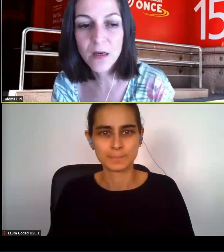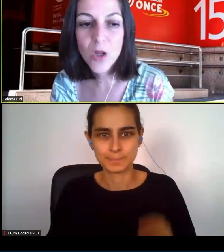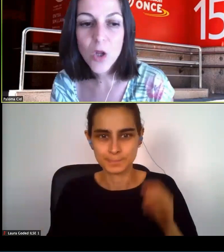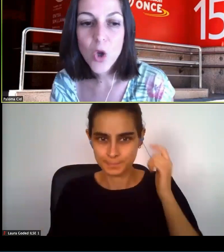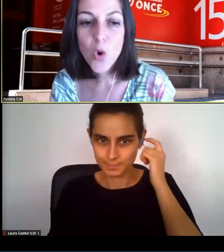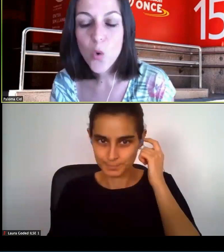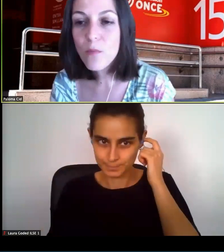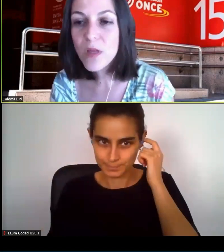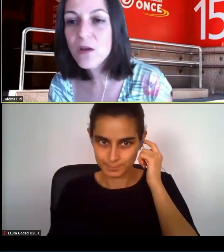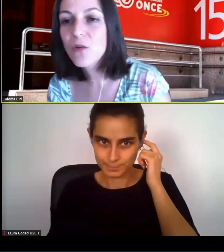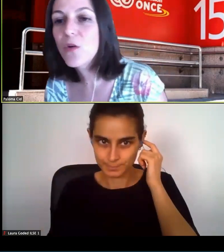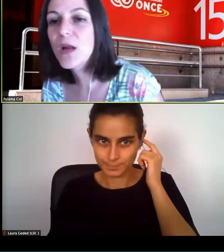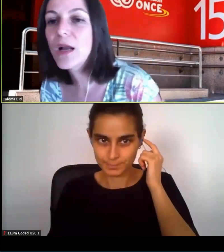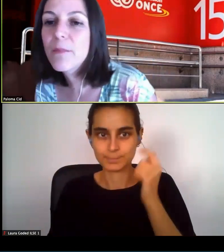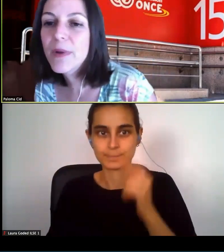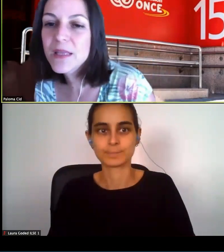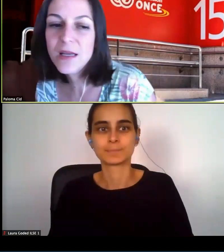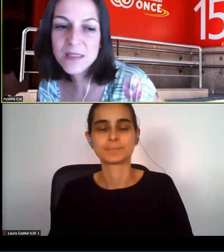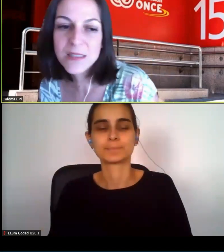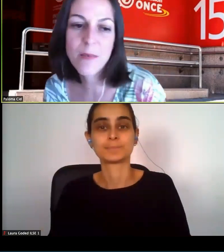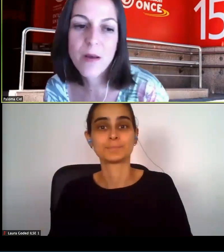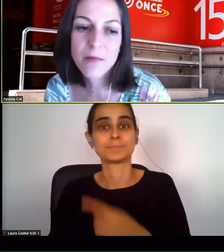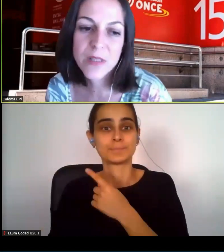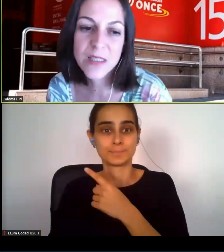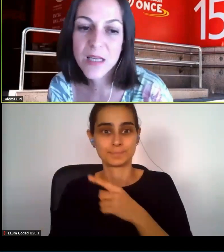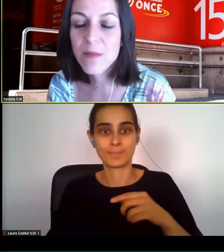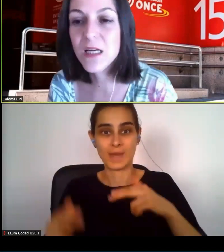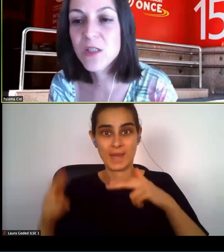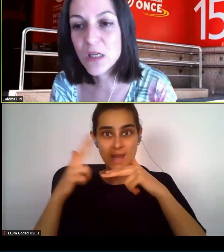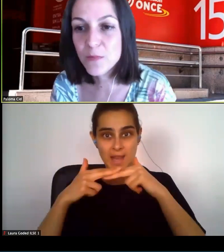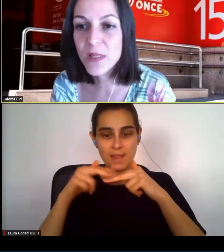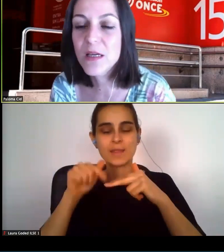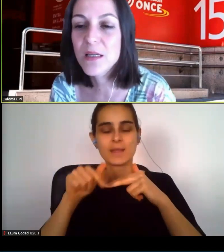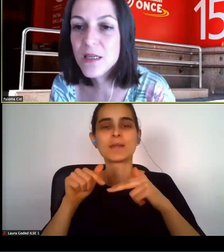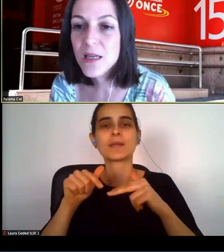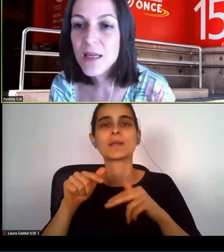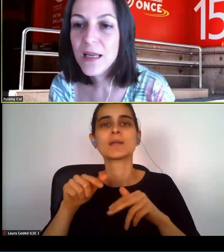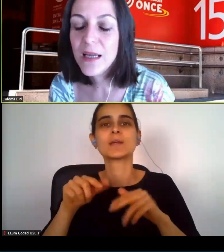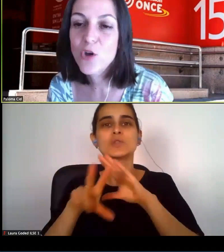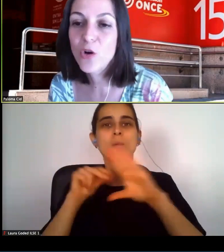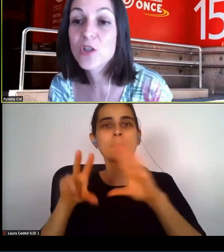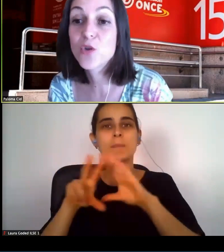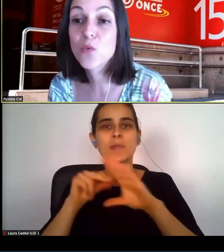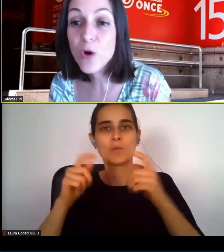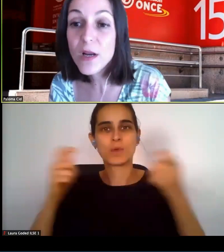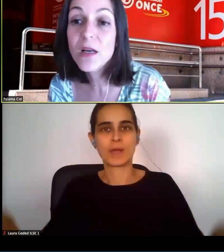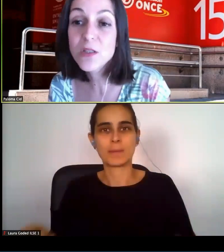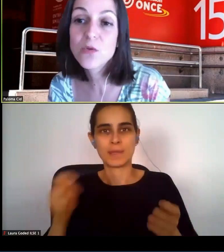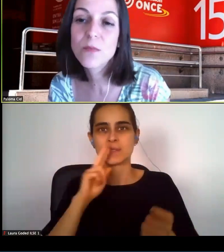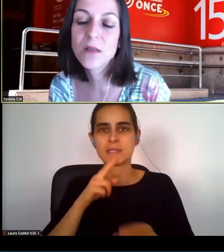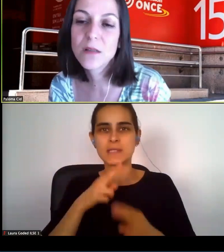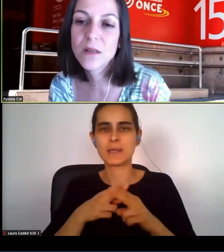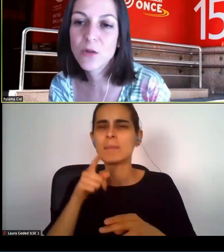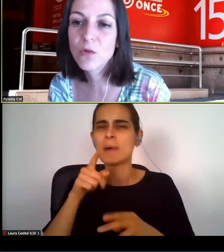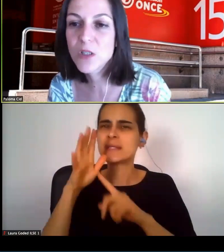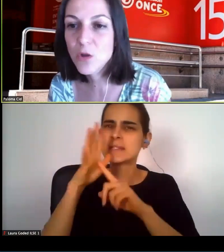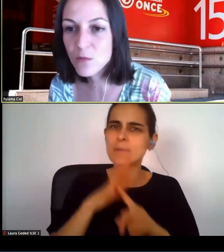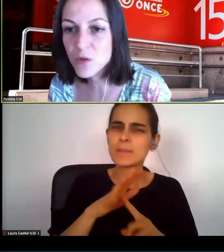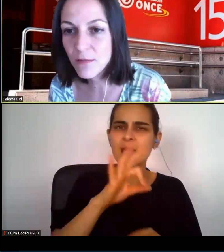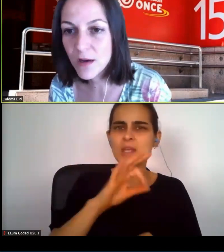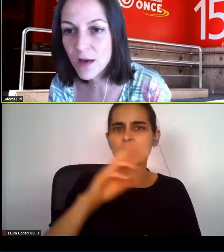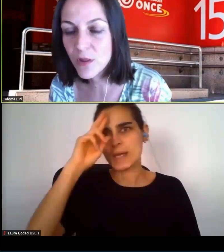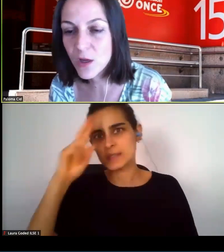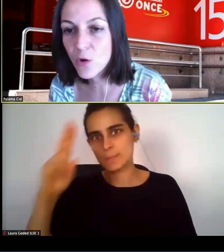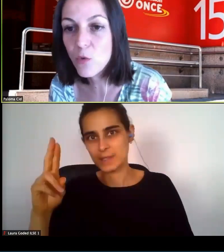ver, un vídeo de una campaña que se llama Discriminas o Respetas, que yo creo que es un buen resumen de todo esto que